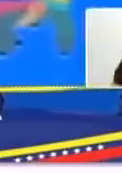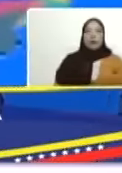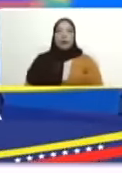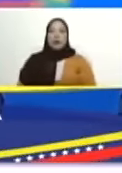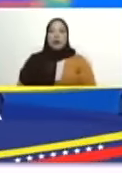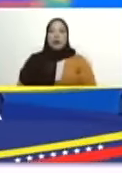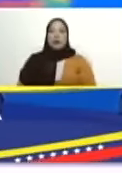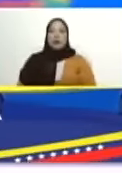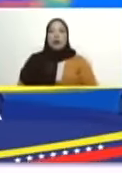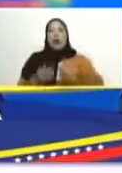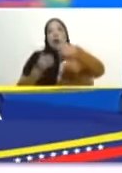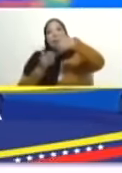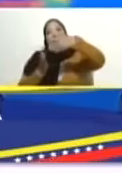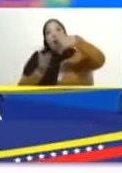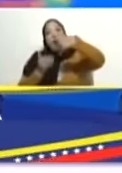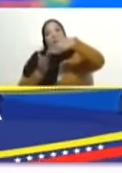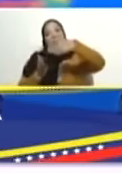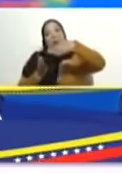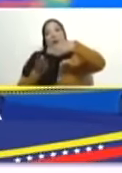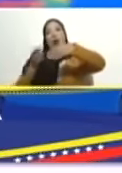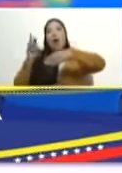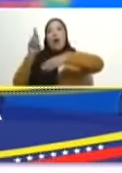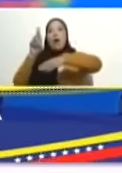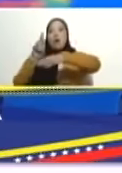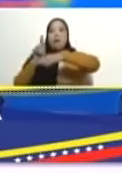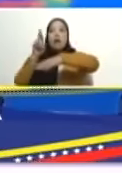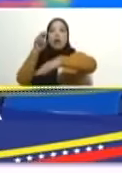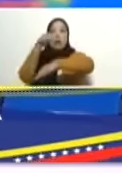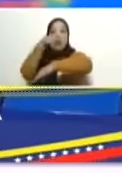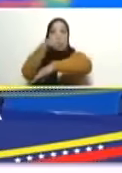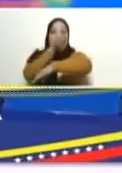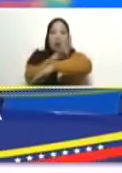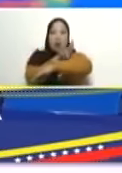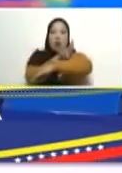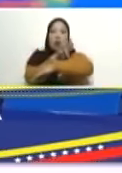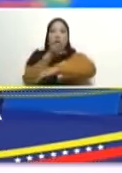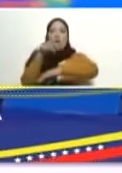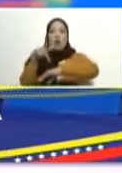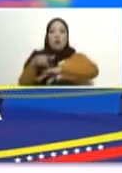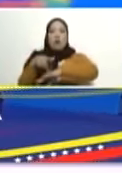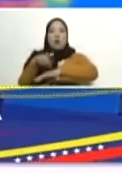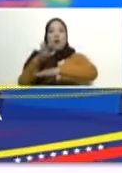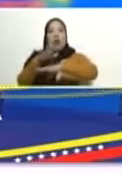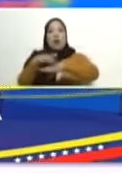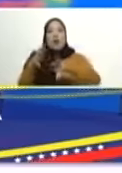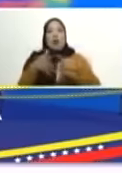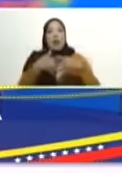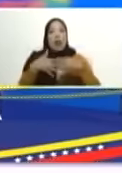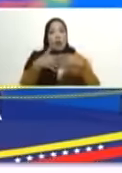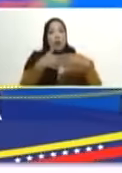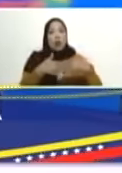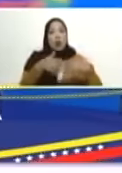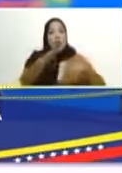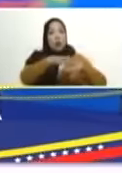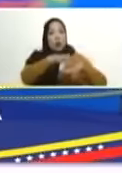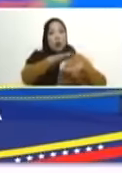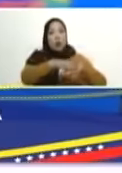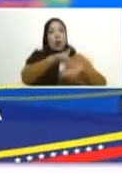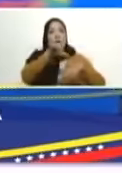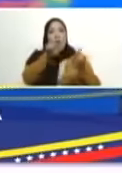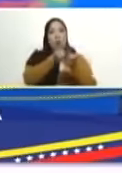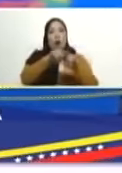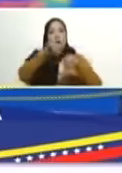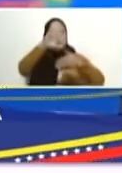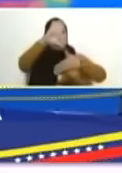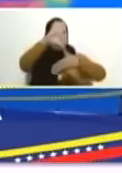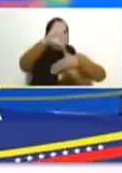Cuba, quiero Puerto Rico, quiero Filipinas, quiero un pedazo de Alaska. Todo eso lo estaba pidiendo Estados Unidos y otras cosas más. Y te